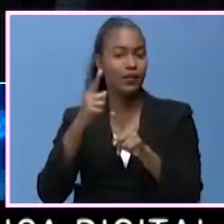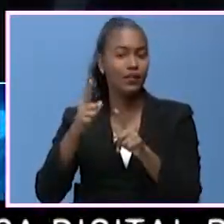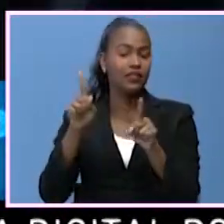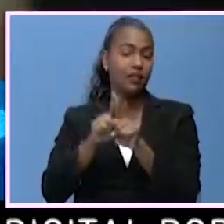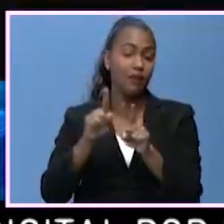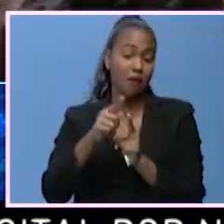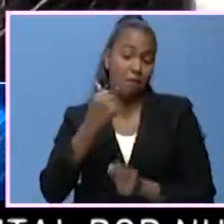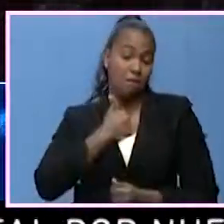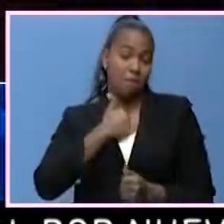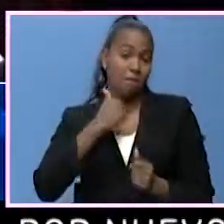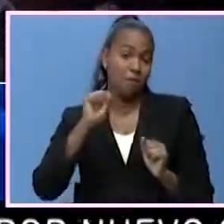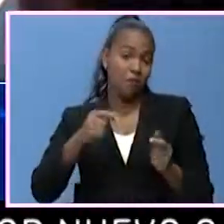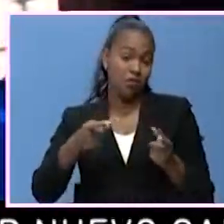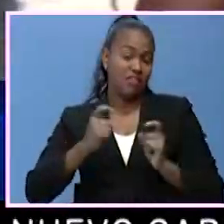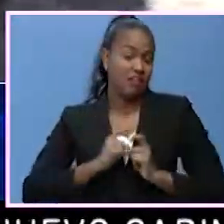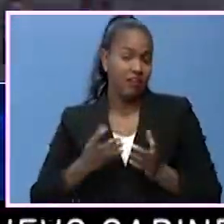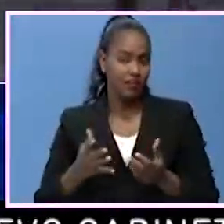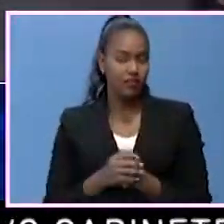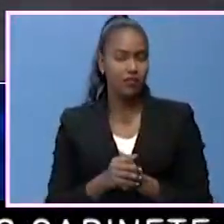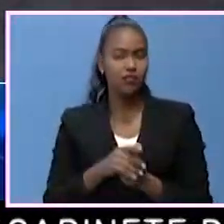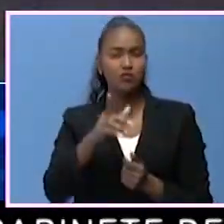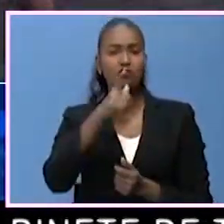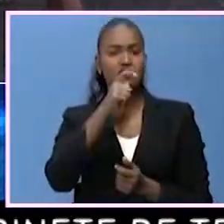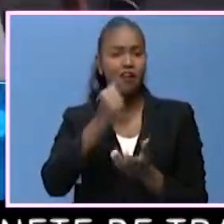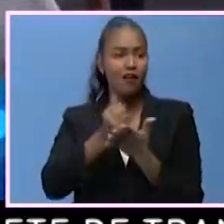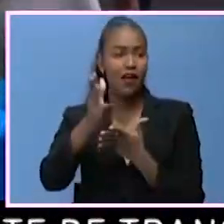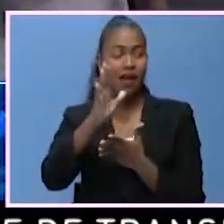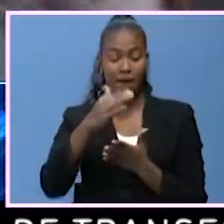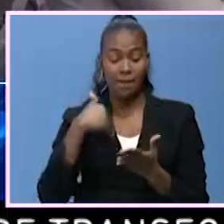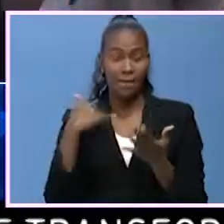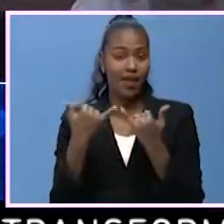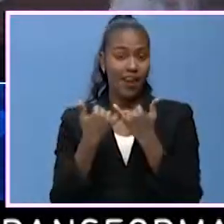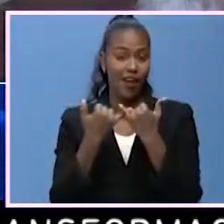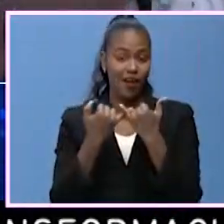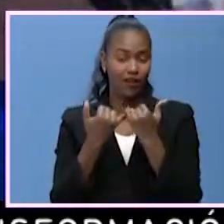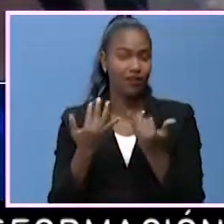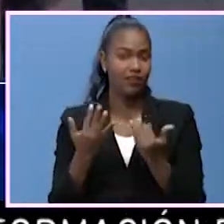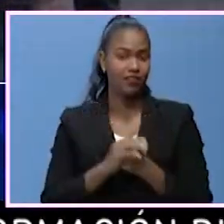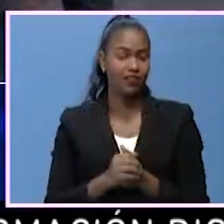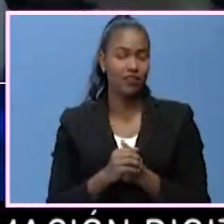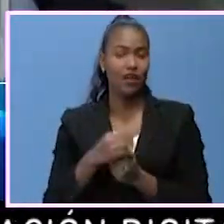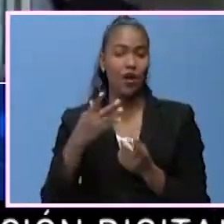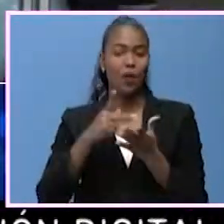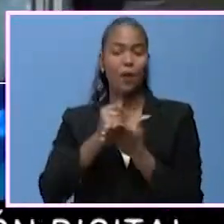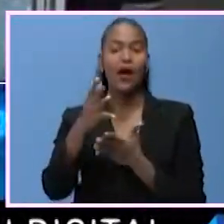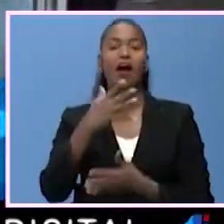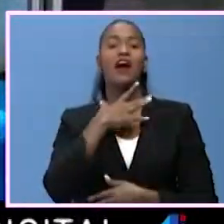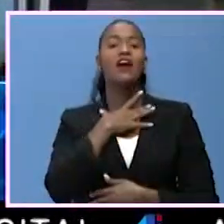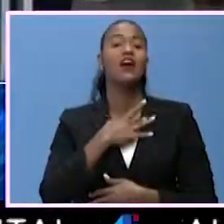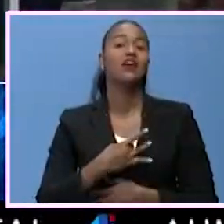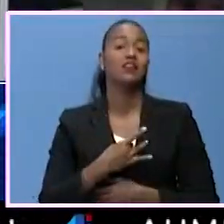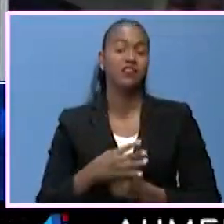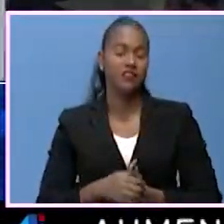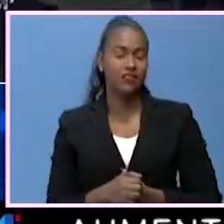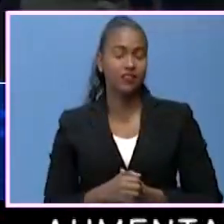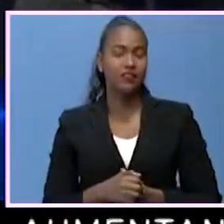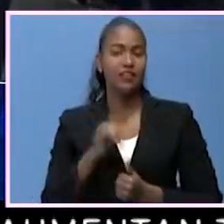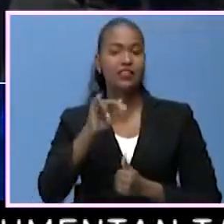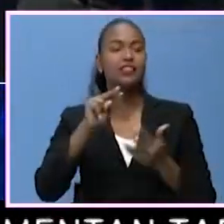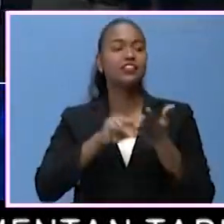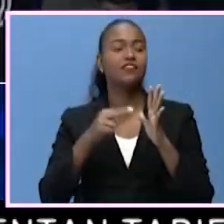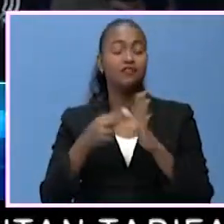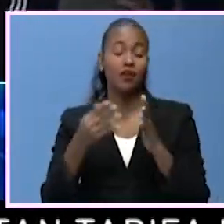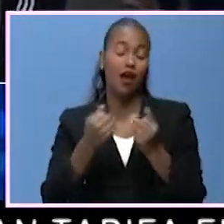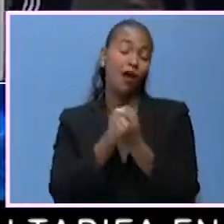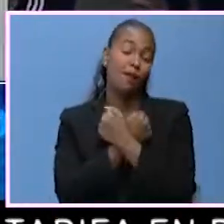a sí mismo. ¿A quién le compró, señor? A mi novia. ¿Una cadena? O significa algo de amor